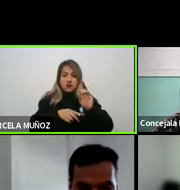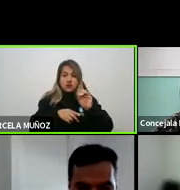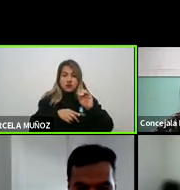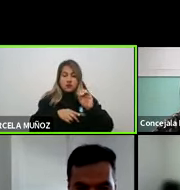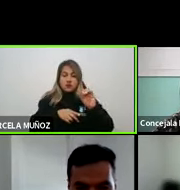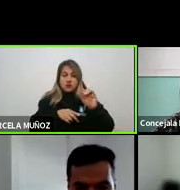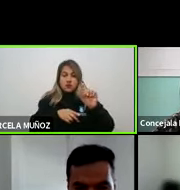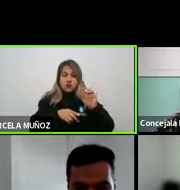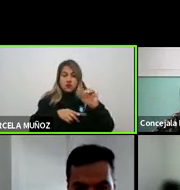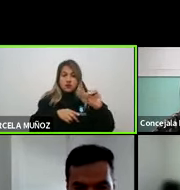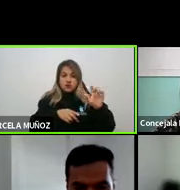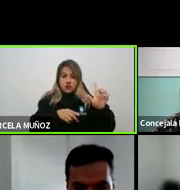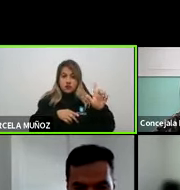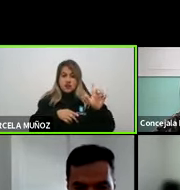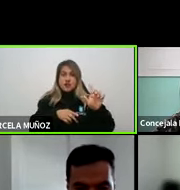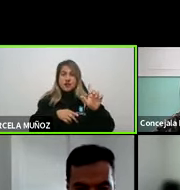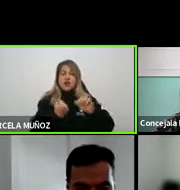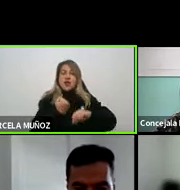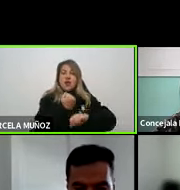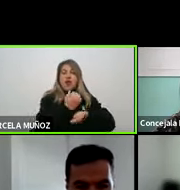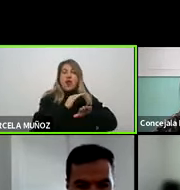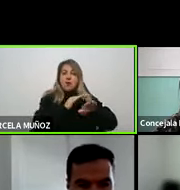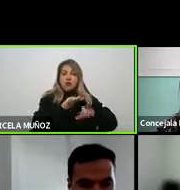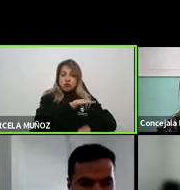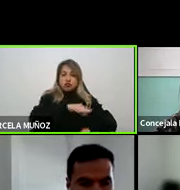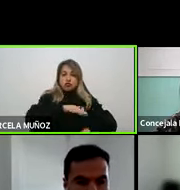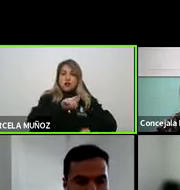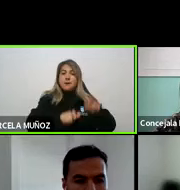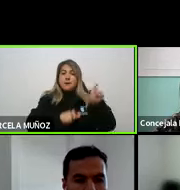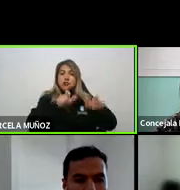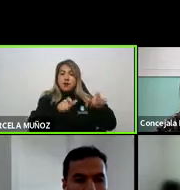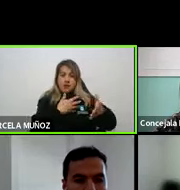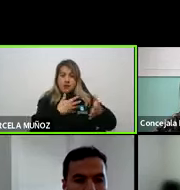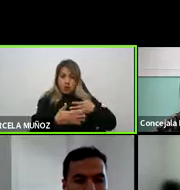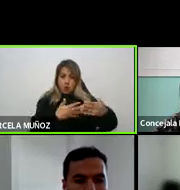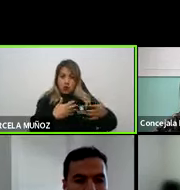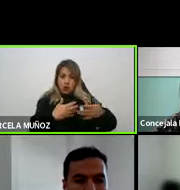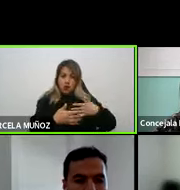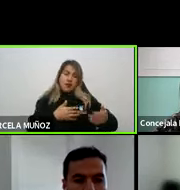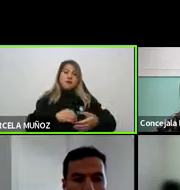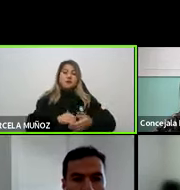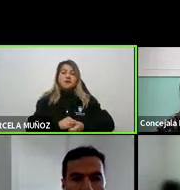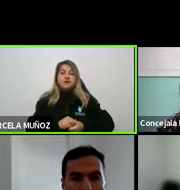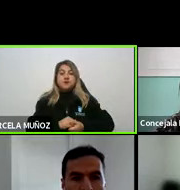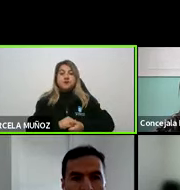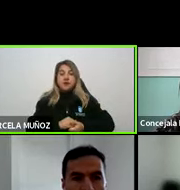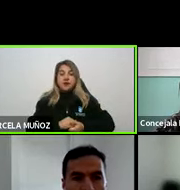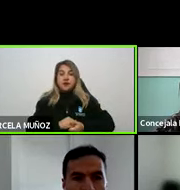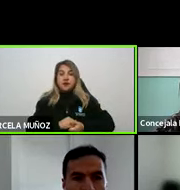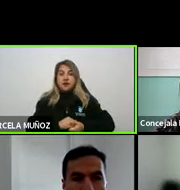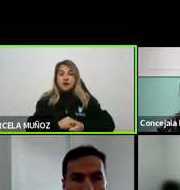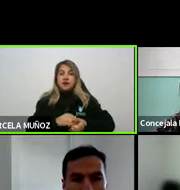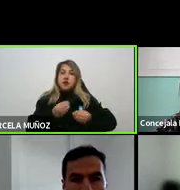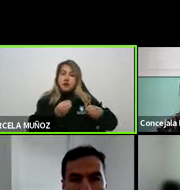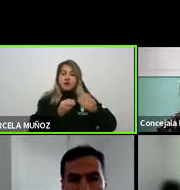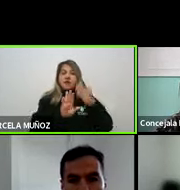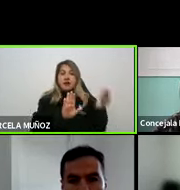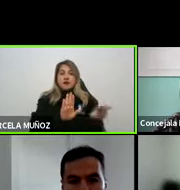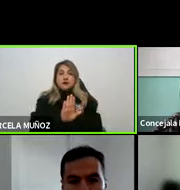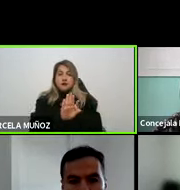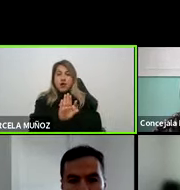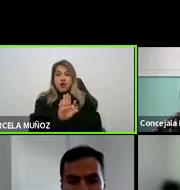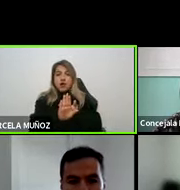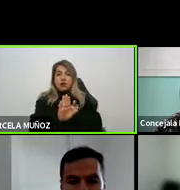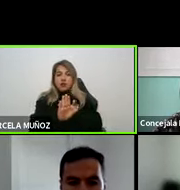215-2401-007, correspondiente a asistencia social para personas naturales, que obviamente con el adecuado respaldo del